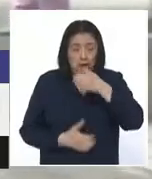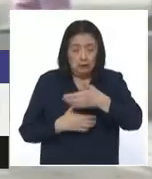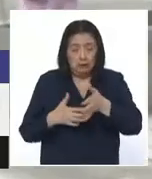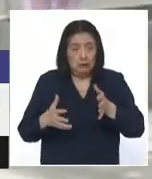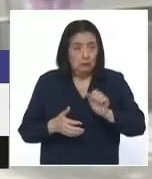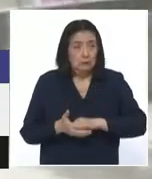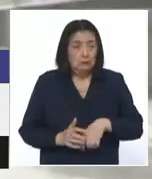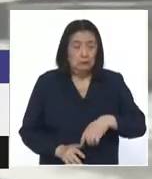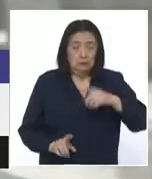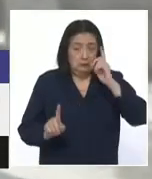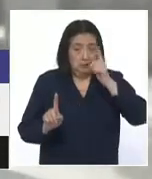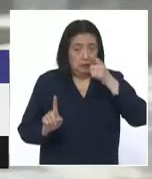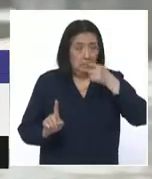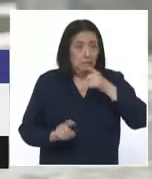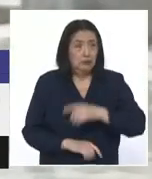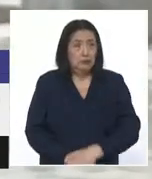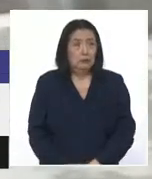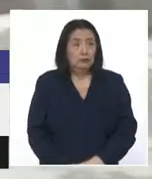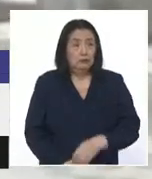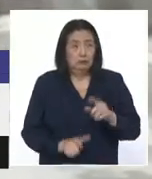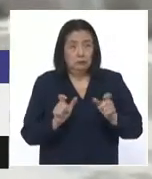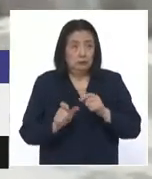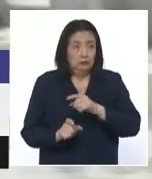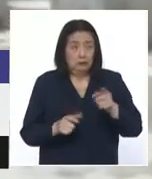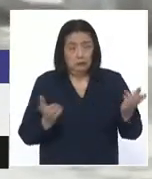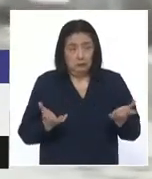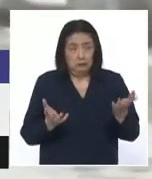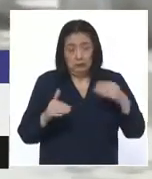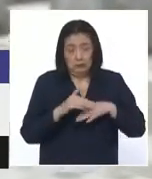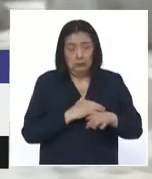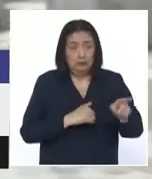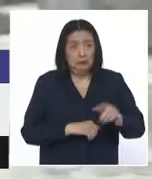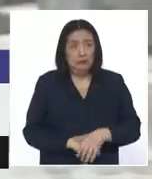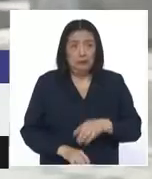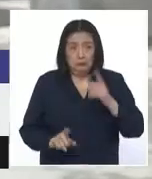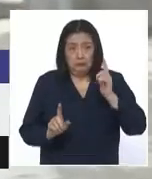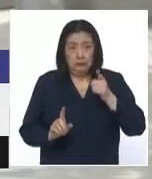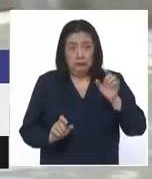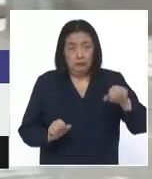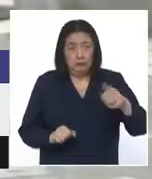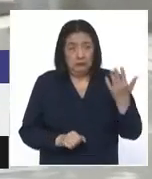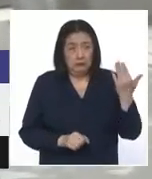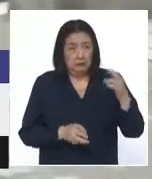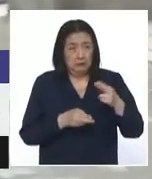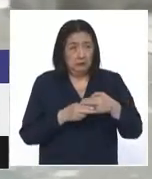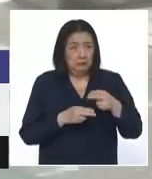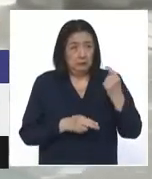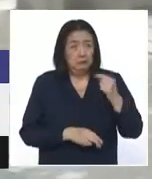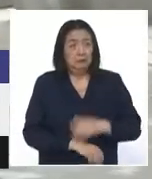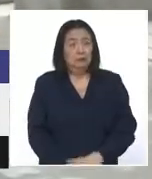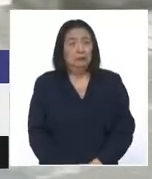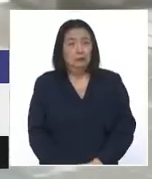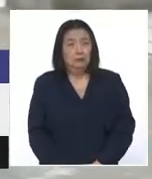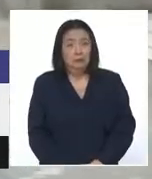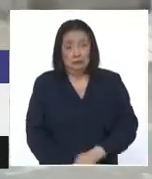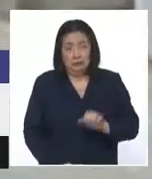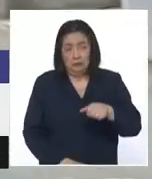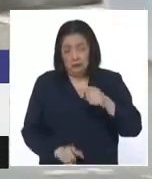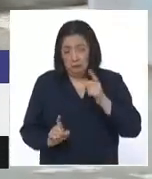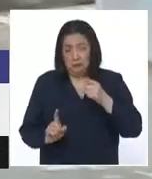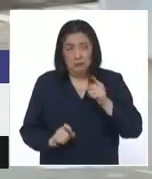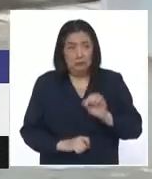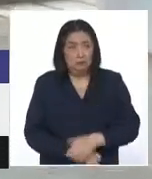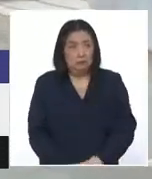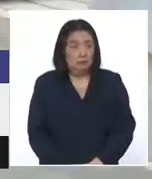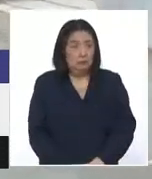aquí señalando con el dedo a las personas que estábamos adentro. Amenazando. Acaba de pues pasar hace algunos momentos, ¿ah? Amenazando, sí. Claro,